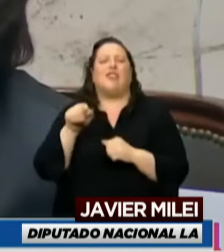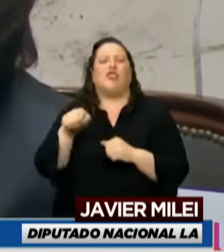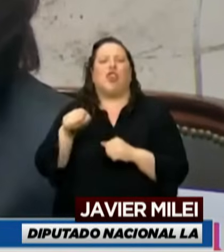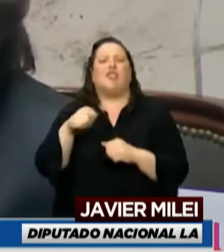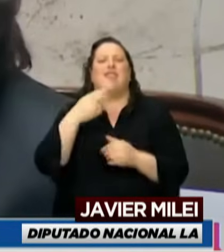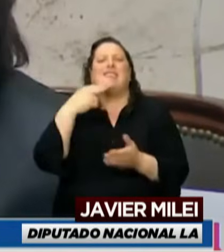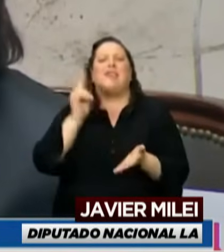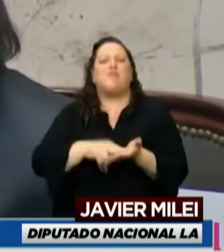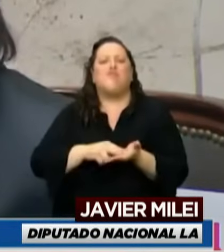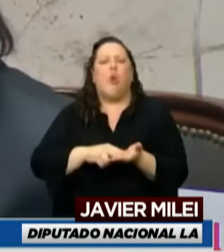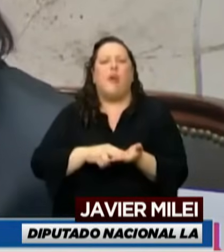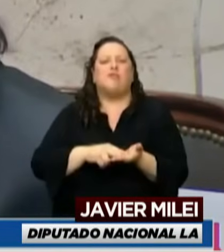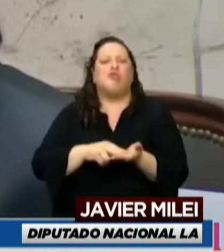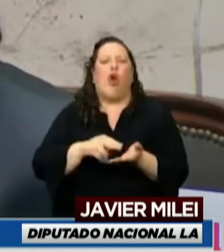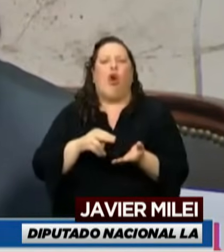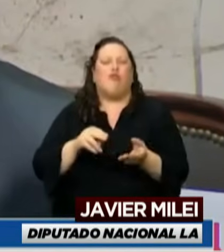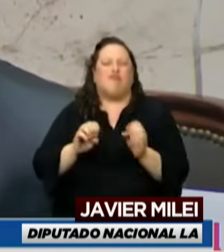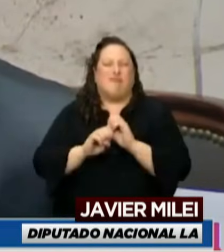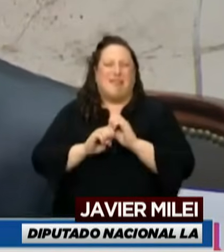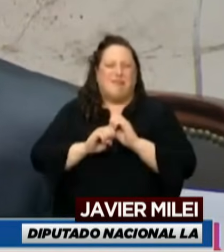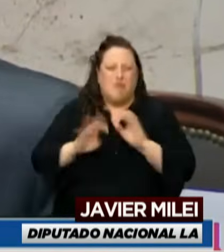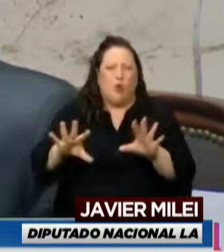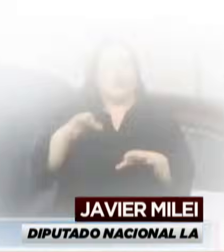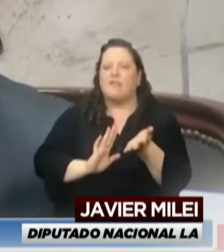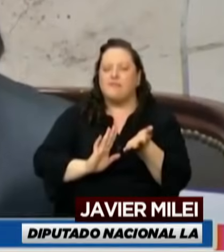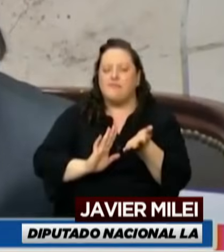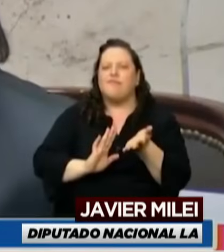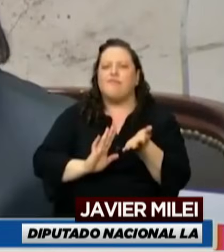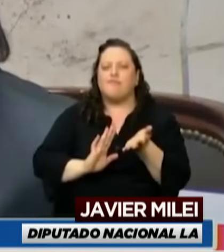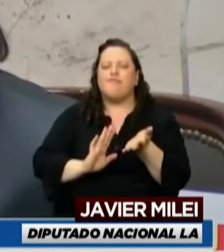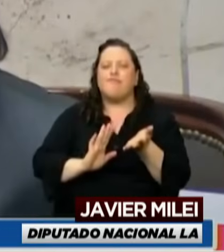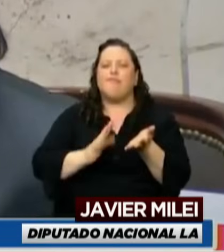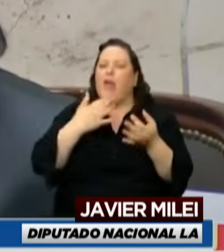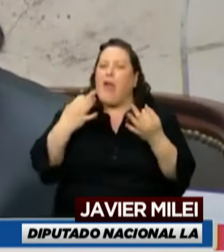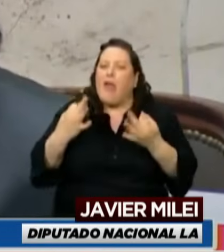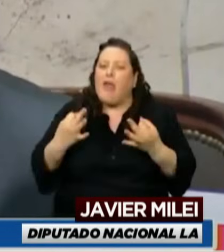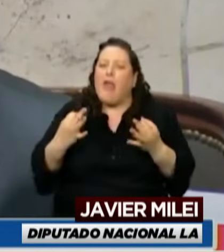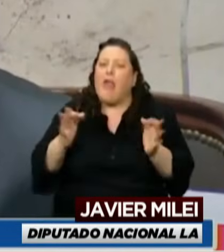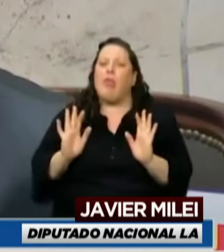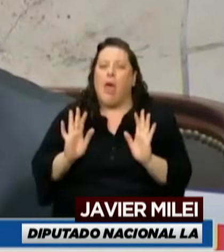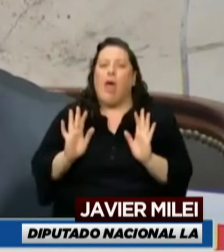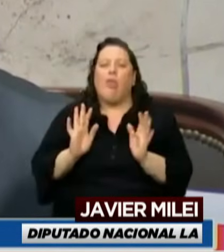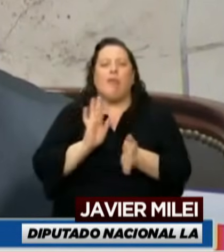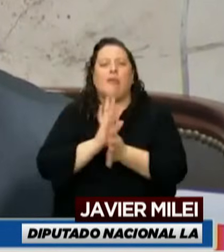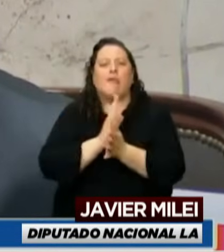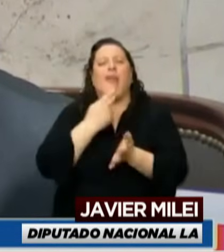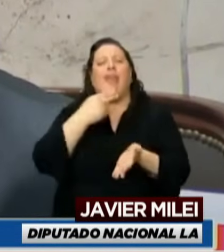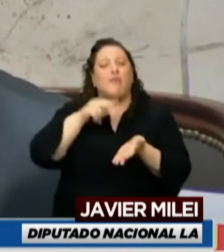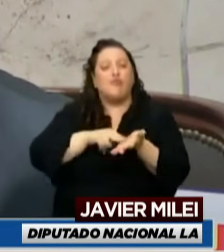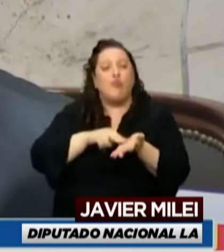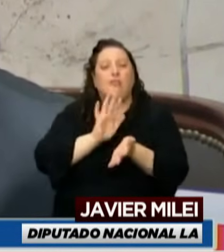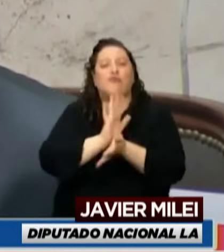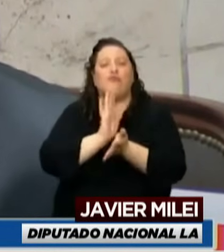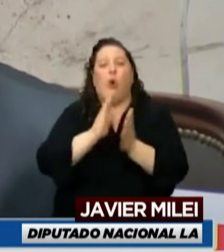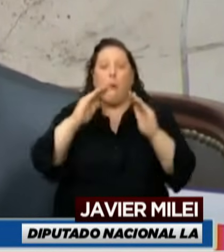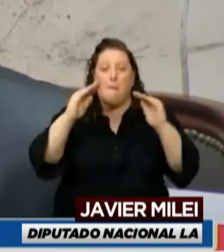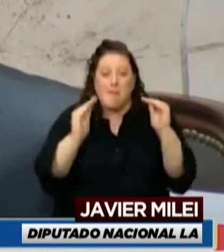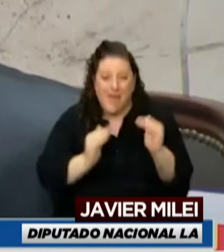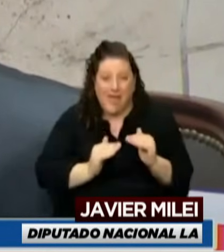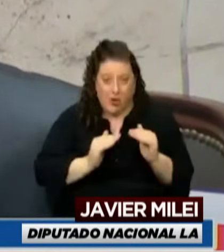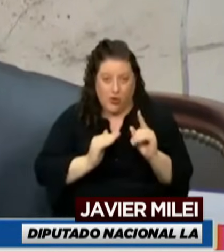además es inmundo y por ende tiene que ser eliminado. En realidad, la baja de impuestos,